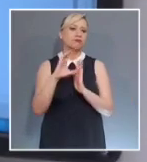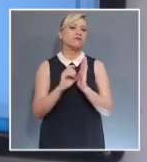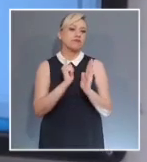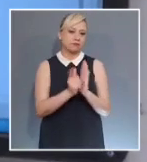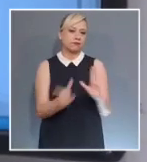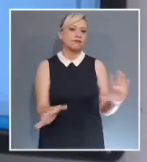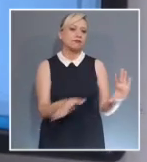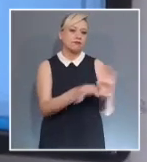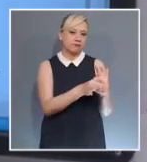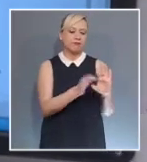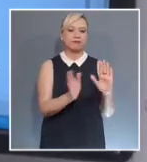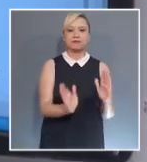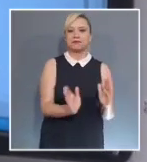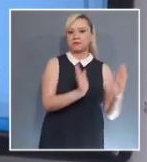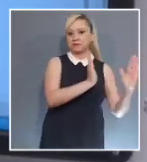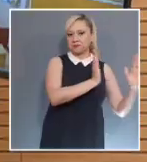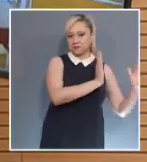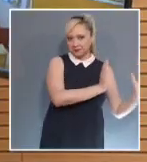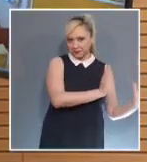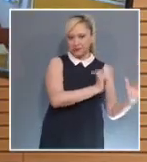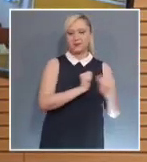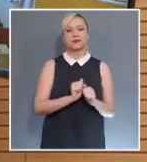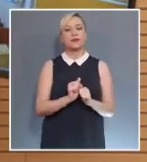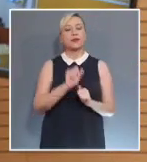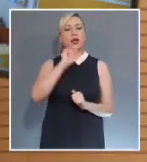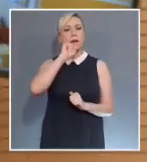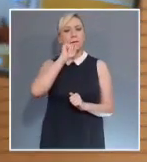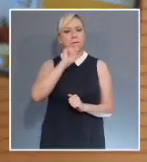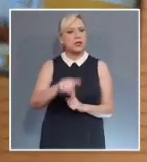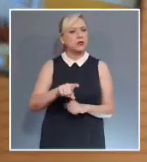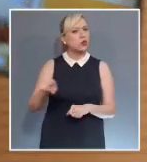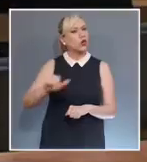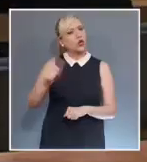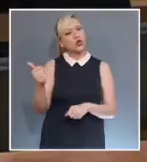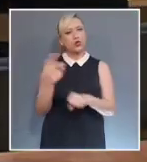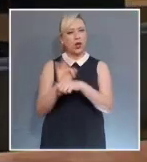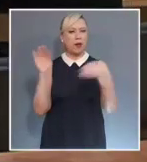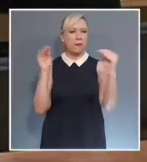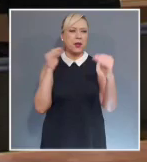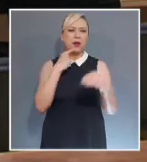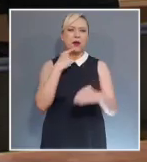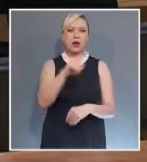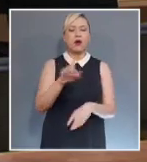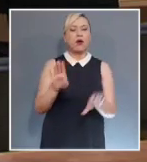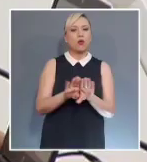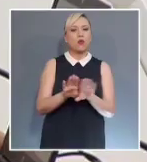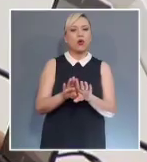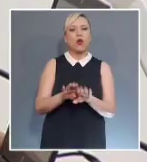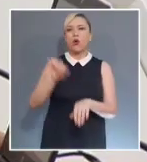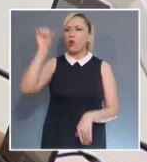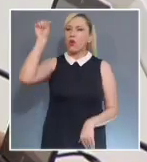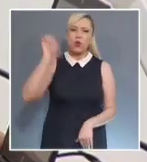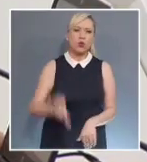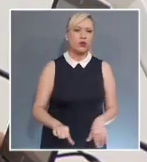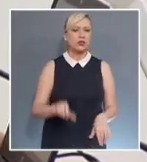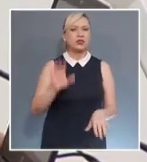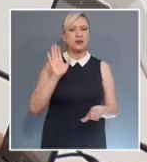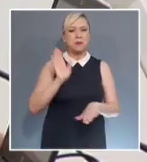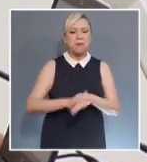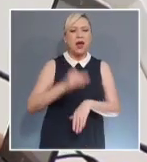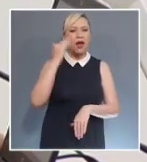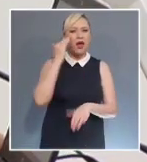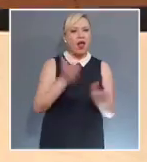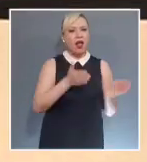determinó que el procedimiento abreviado no constituye un derecho en sí mismo sino que es una institución procesal diseñada